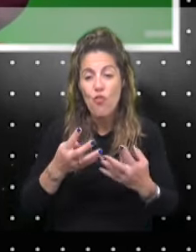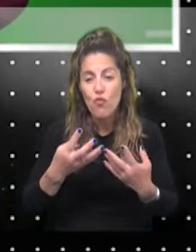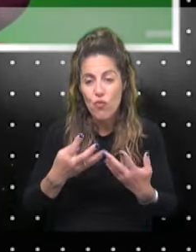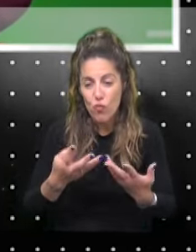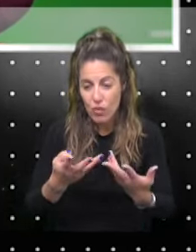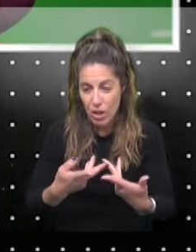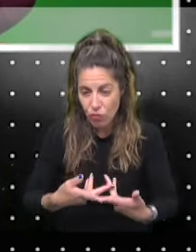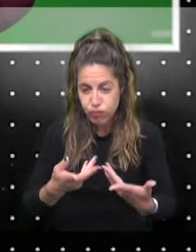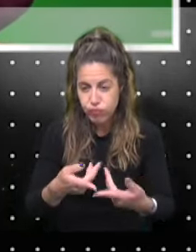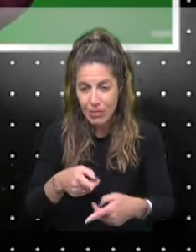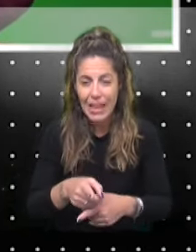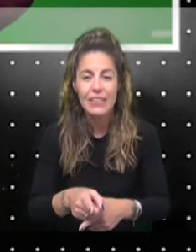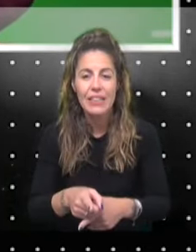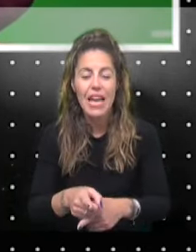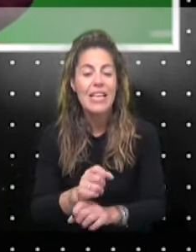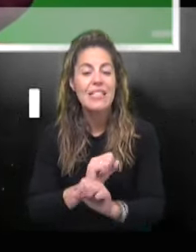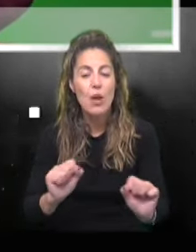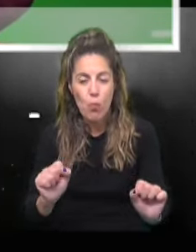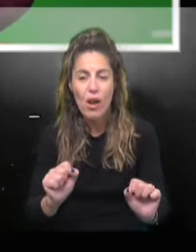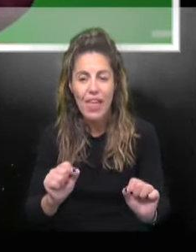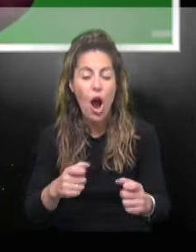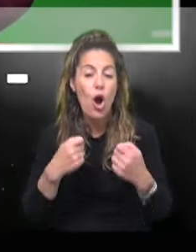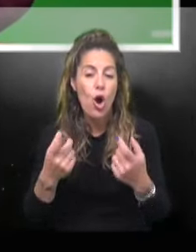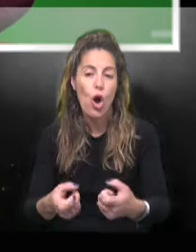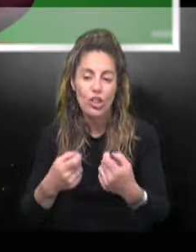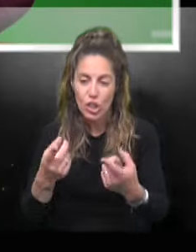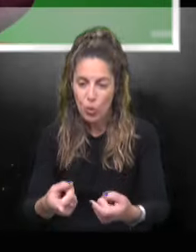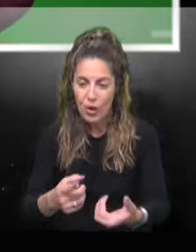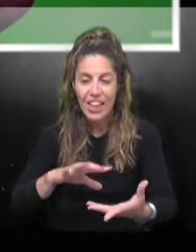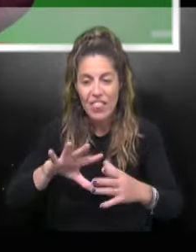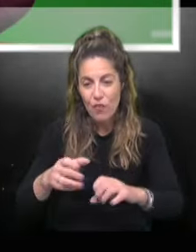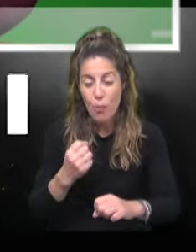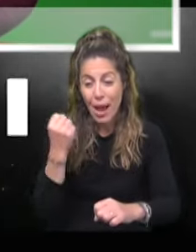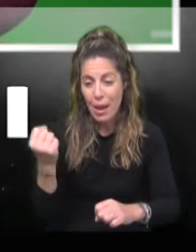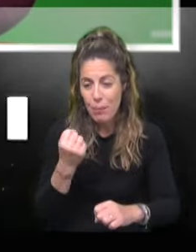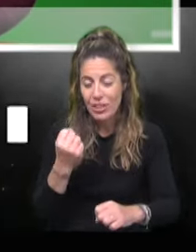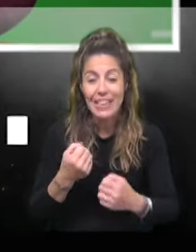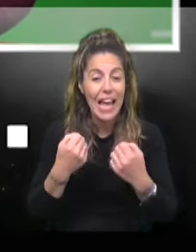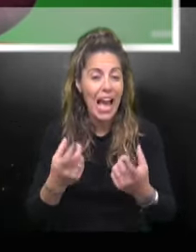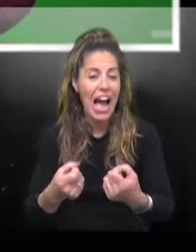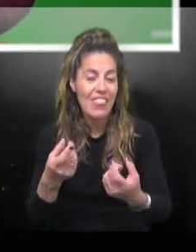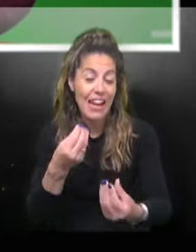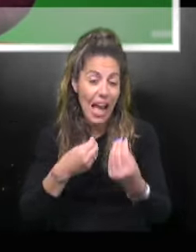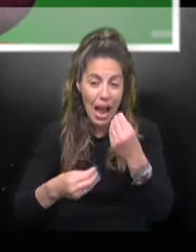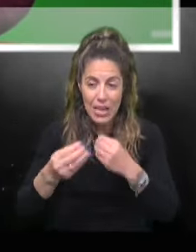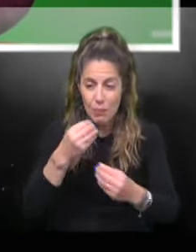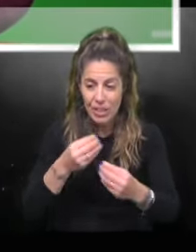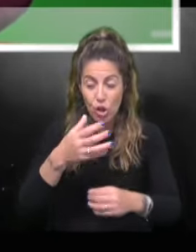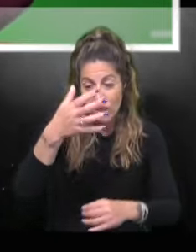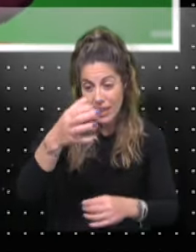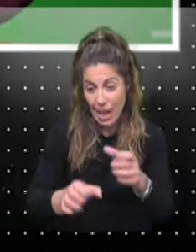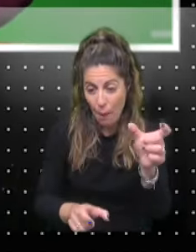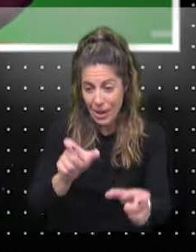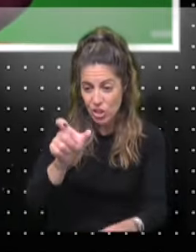agroalimentario de la ham se pueda contribuir en forma muy significativa al abastecimiento de alimentos de la población